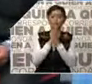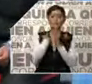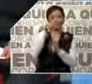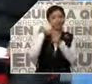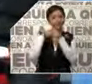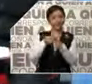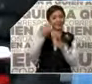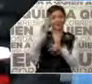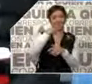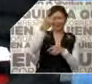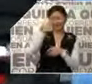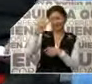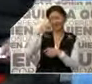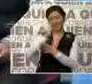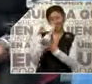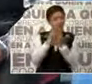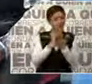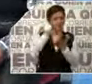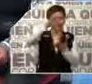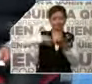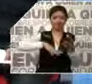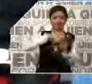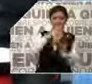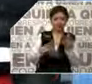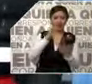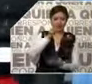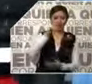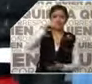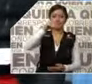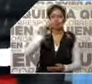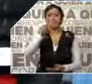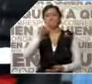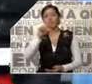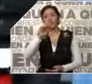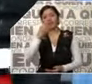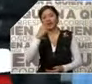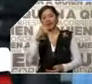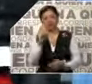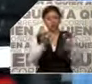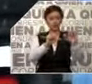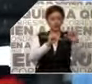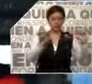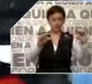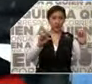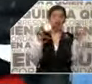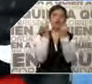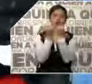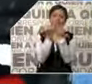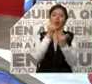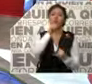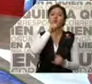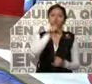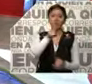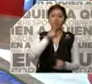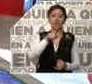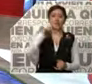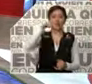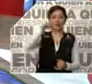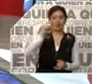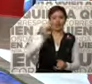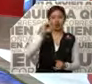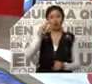favor, imágenes, todas las imágenes al hashtag MeValeGrillo y por supuesto a los twitters de cada uno de nosotros. Arroba NS Ortega,